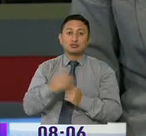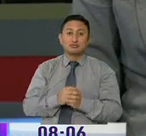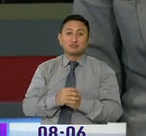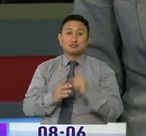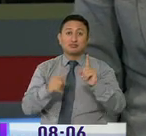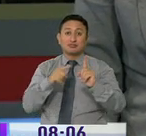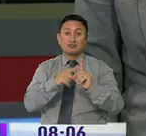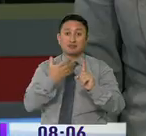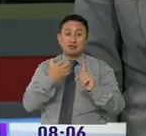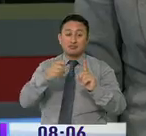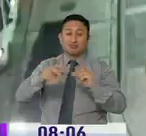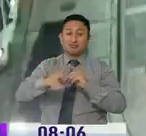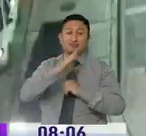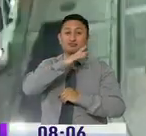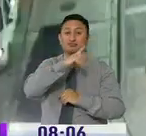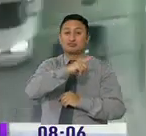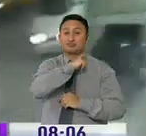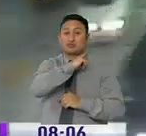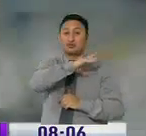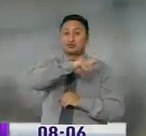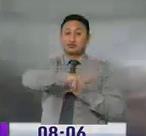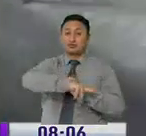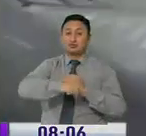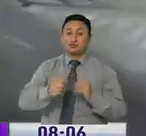un taxista.